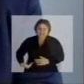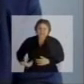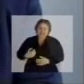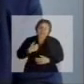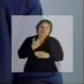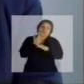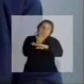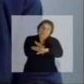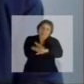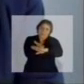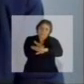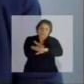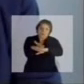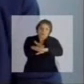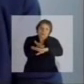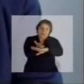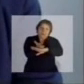Le tengo Que pedir